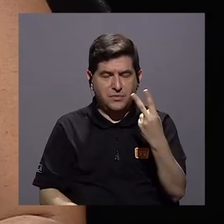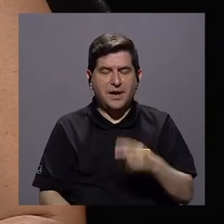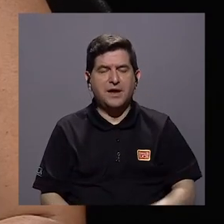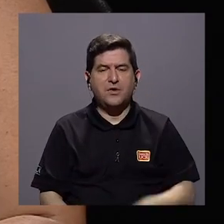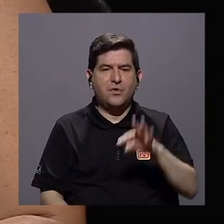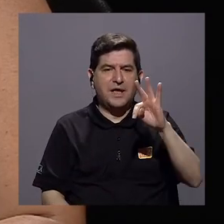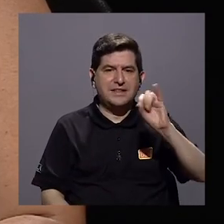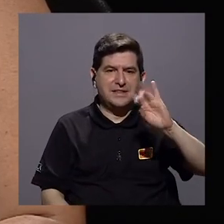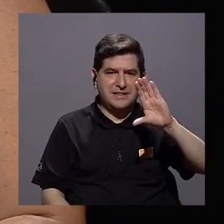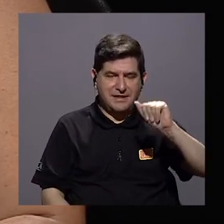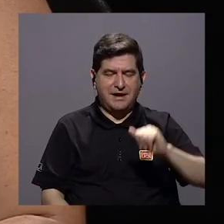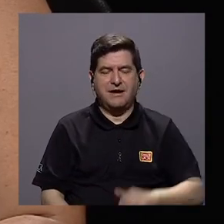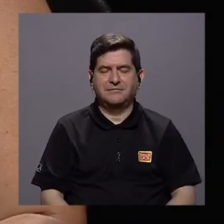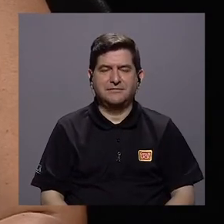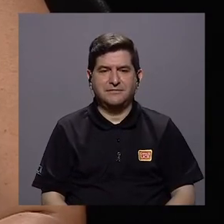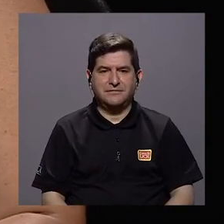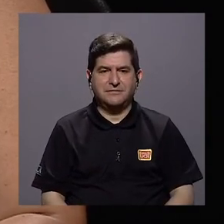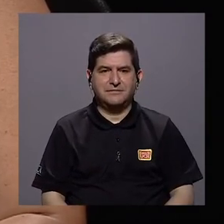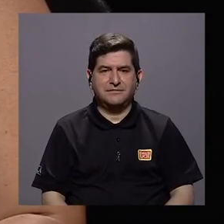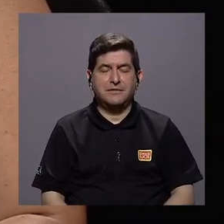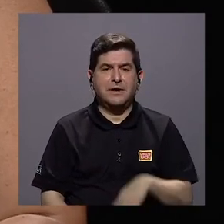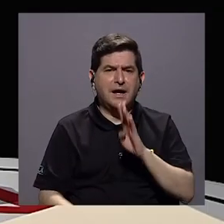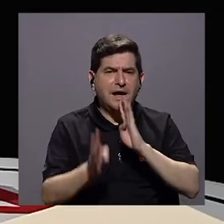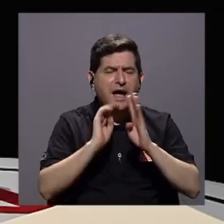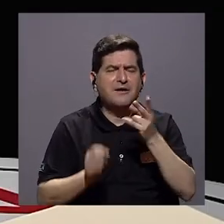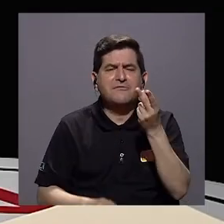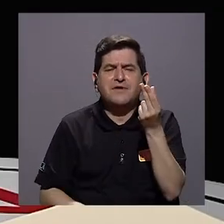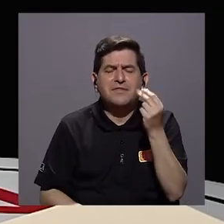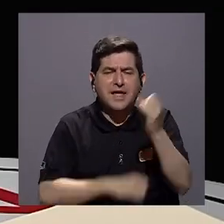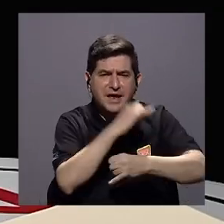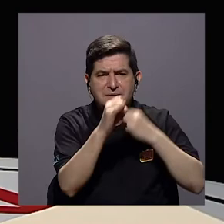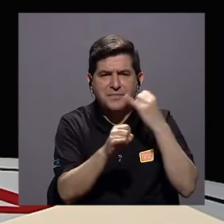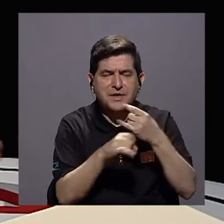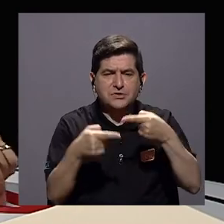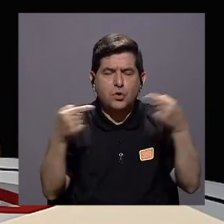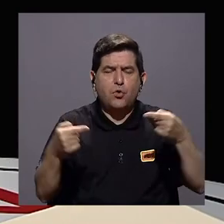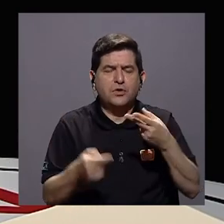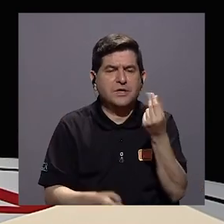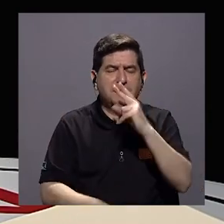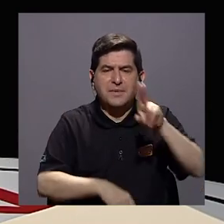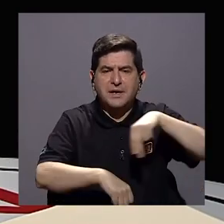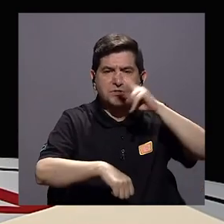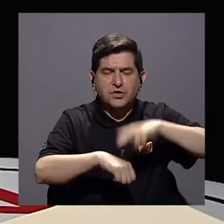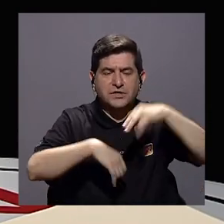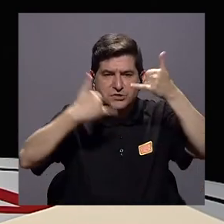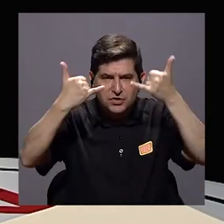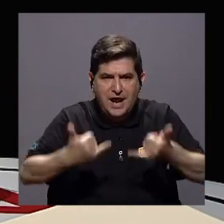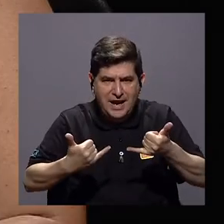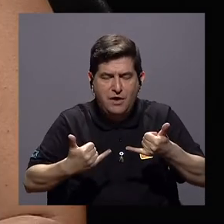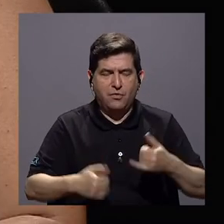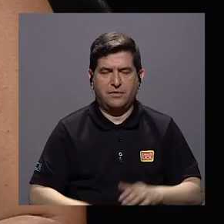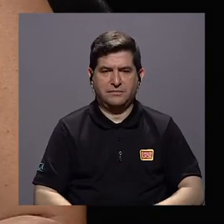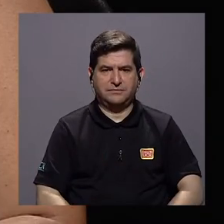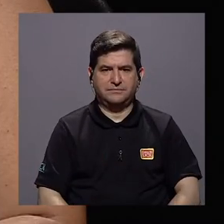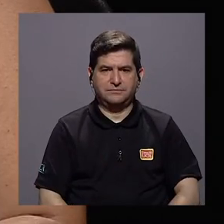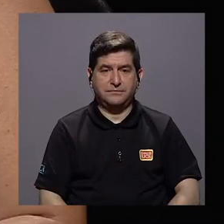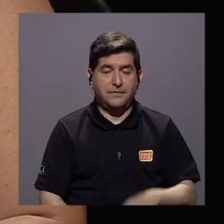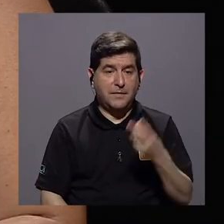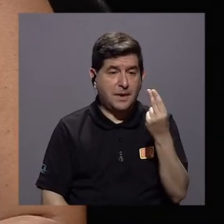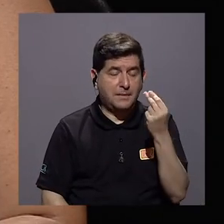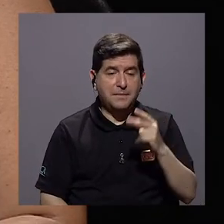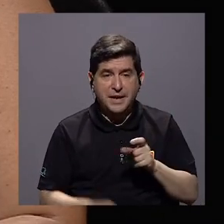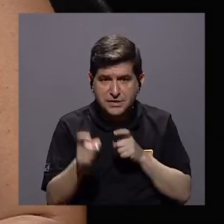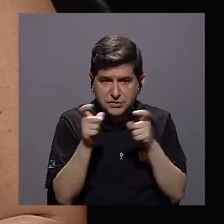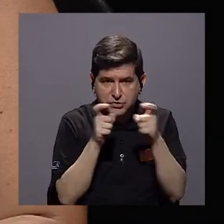TICA. Están más altos que el precio regulado. Háblenos del precio internacional versus el nacional en este momento, en este preciso momento.